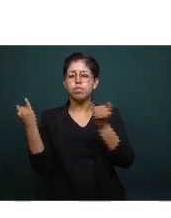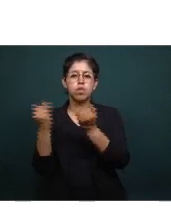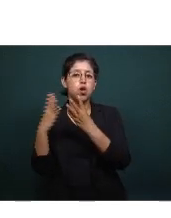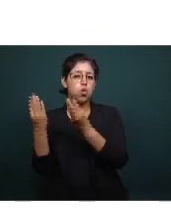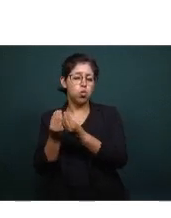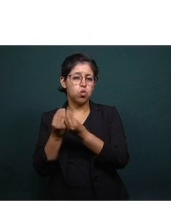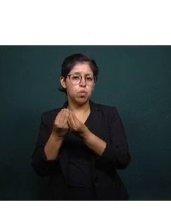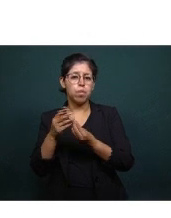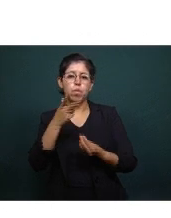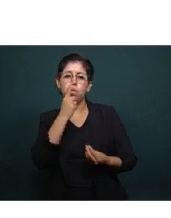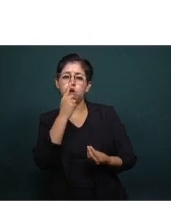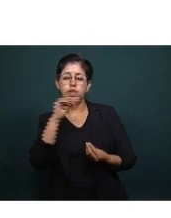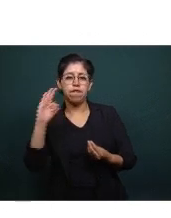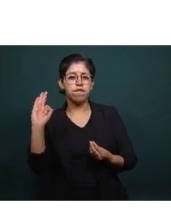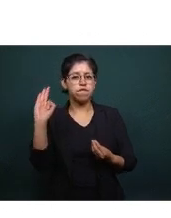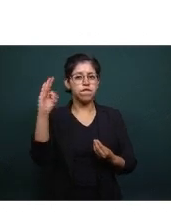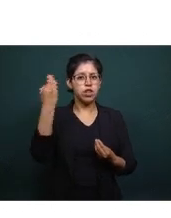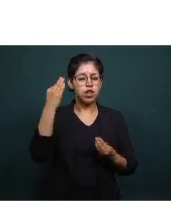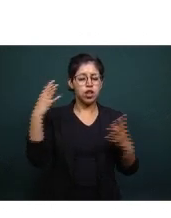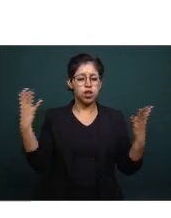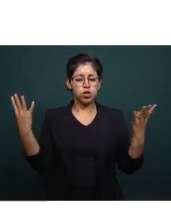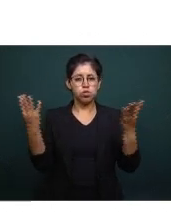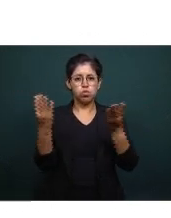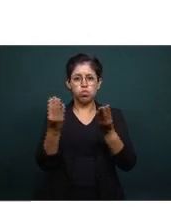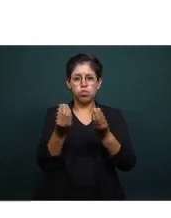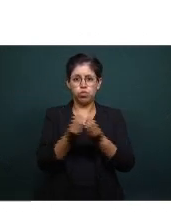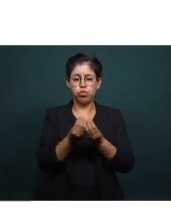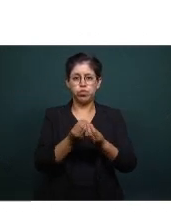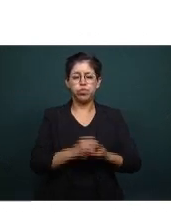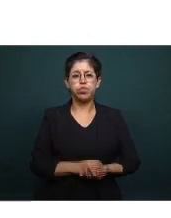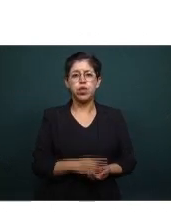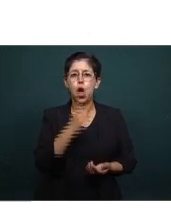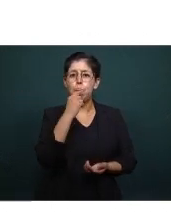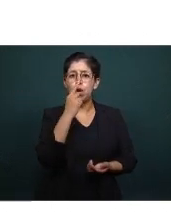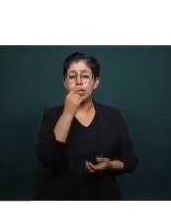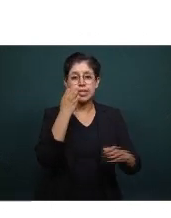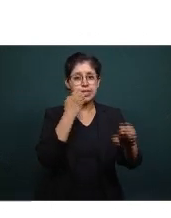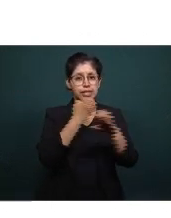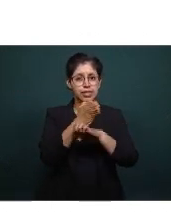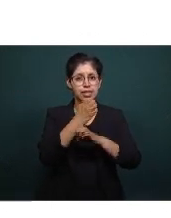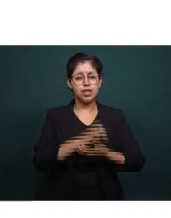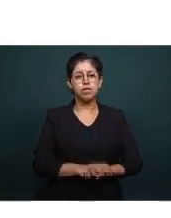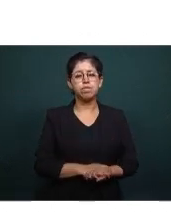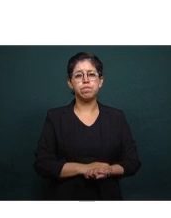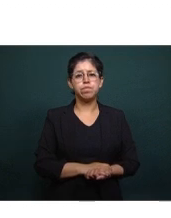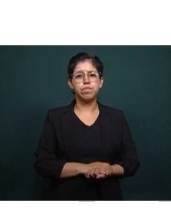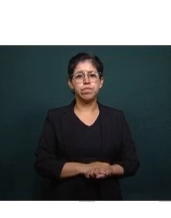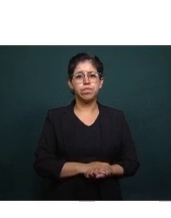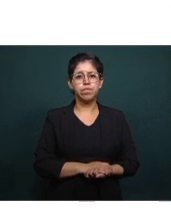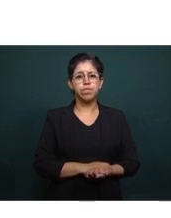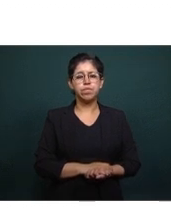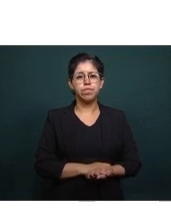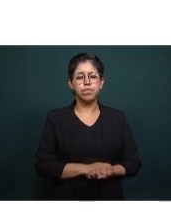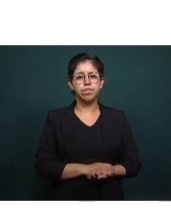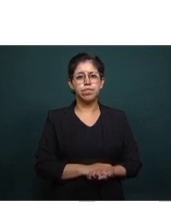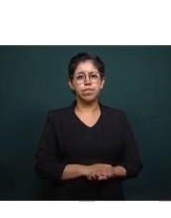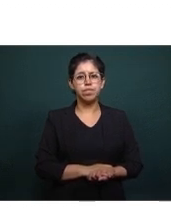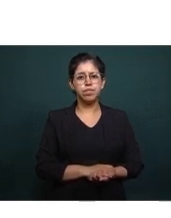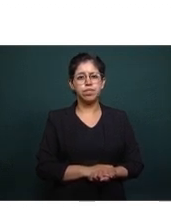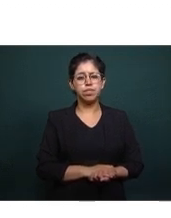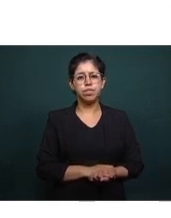los 36 municipios, 4,326 hombres. La Policía Estatal en 8 coordinaciones operativas en las que